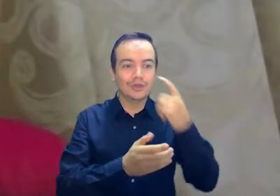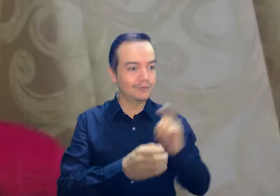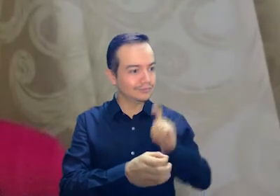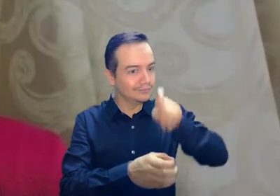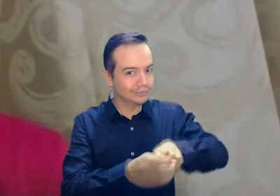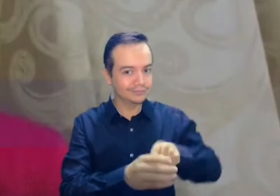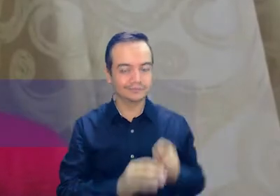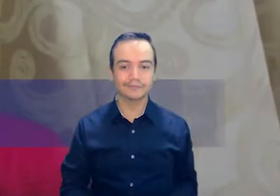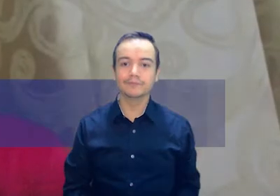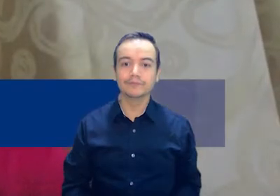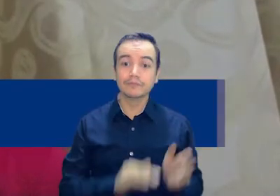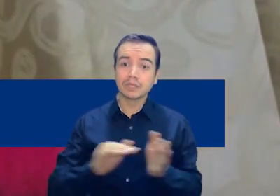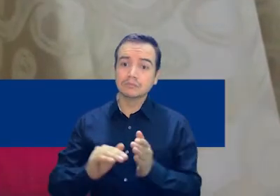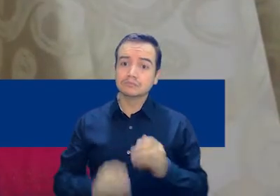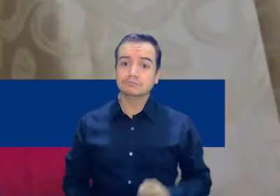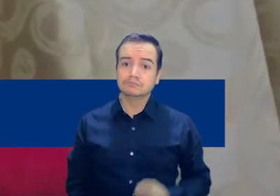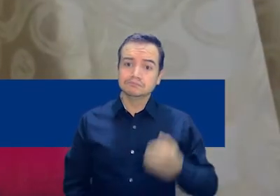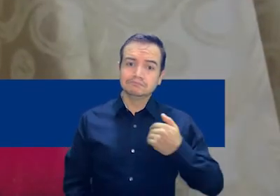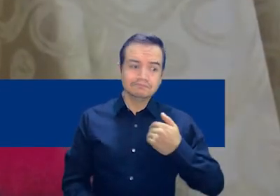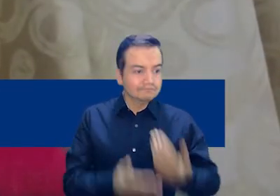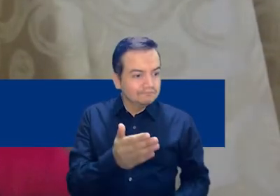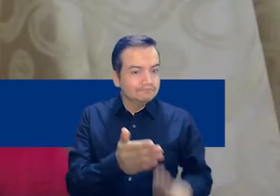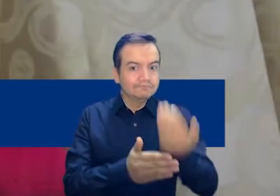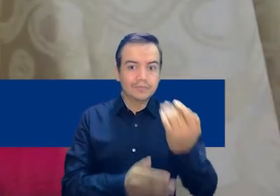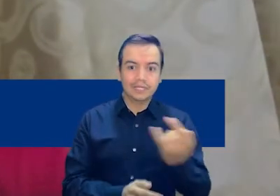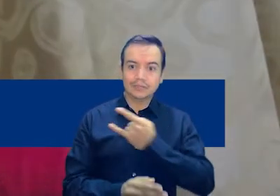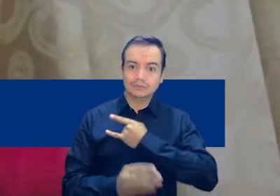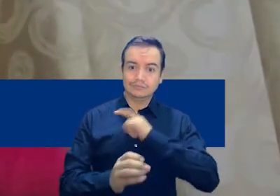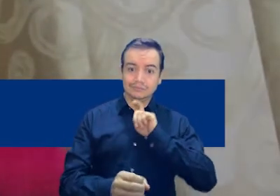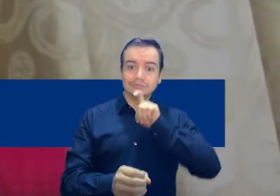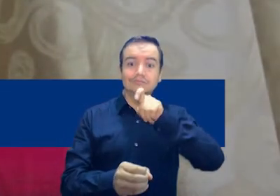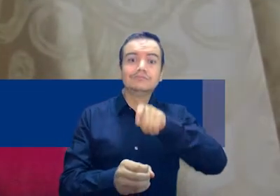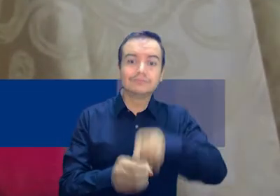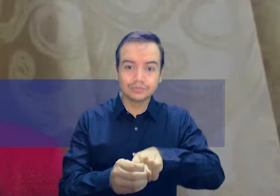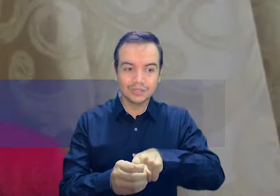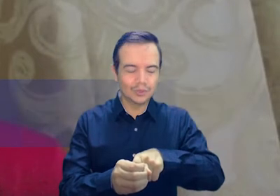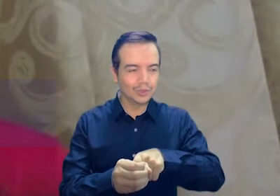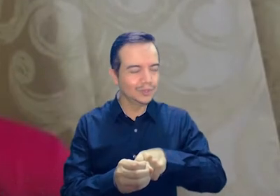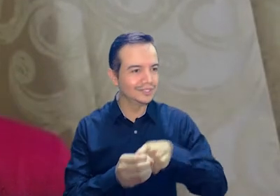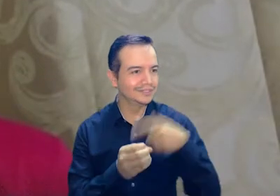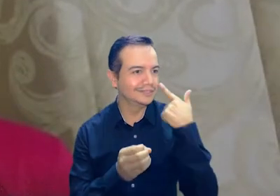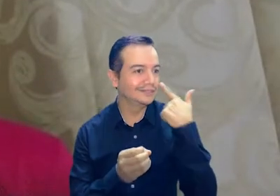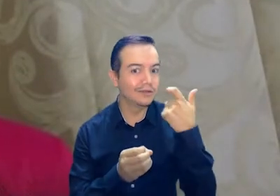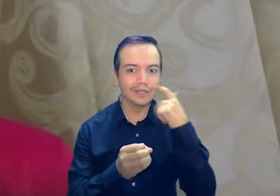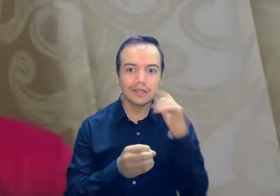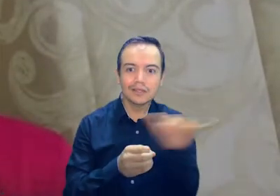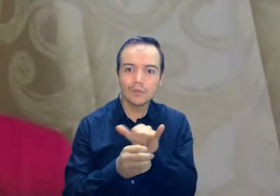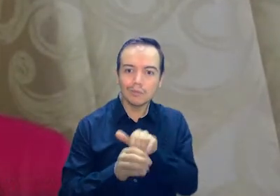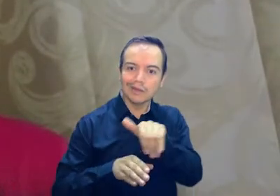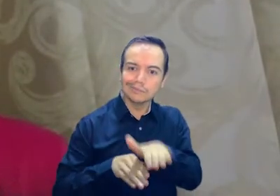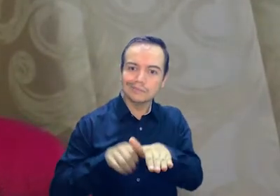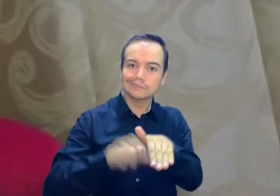la universidad es un gran paso para mí, ya que quiero ser un profesional. Por lo menos puedo decir que ya cumplí el